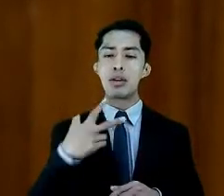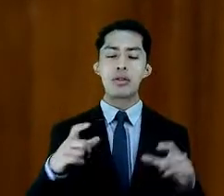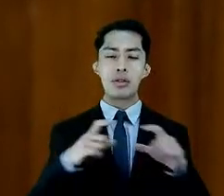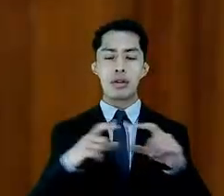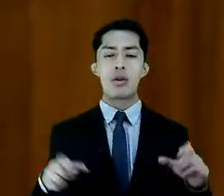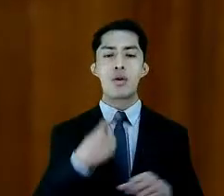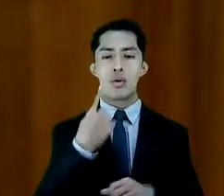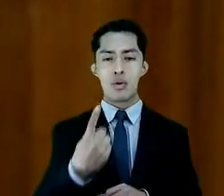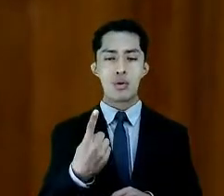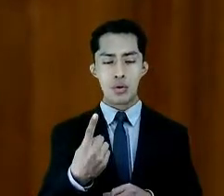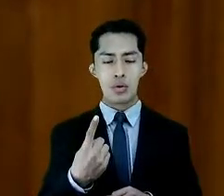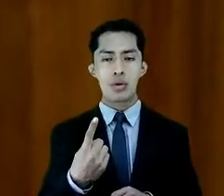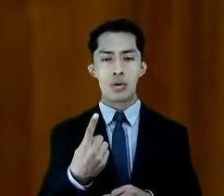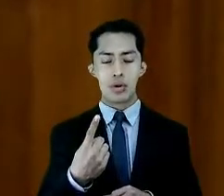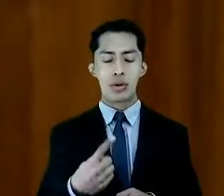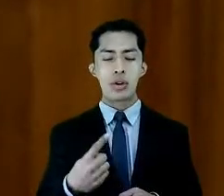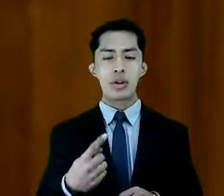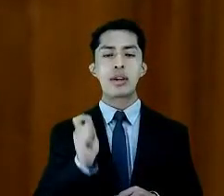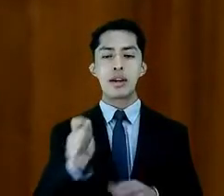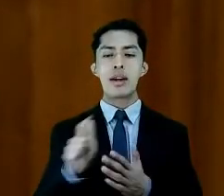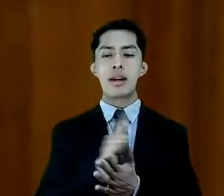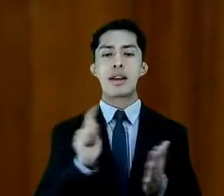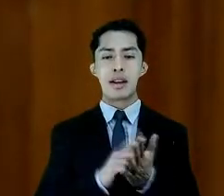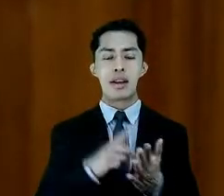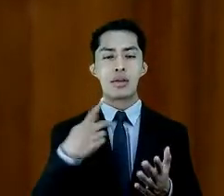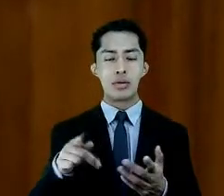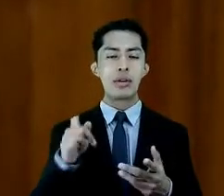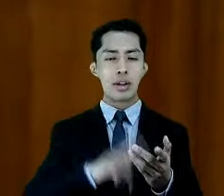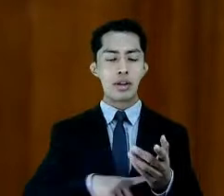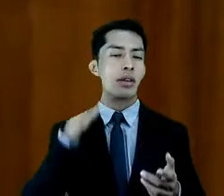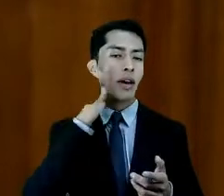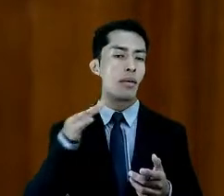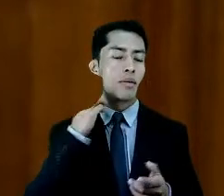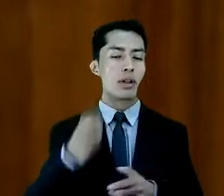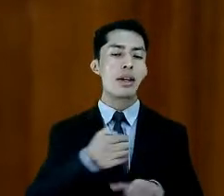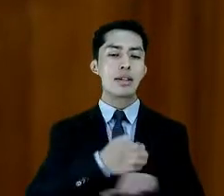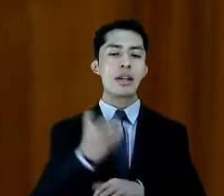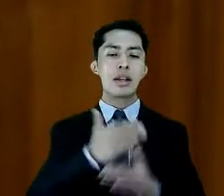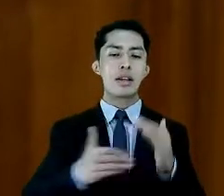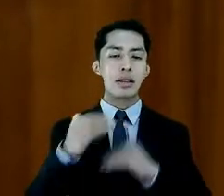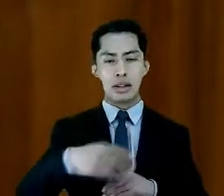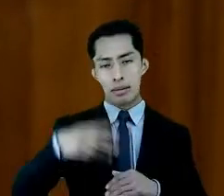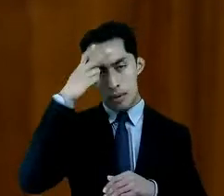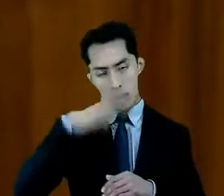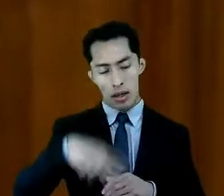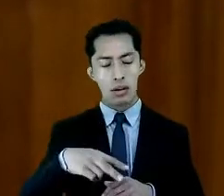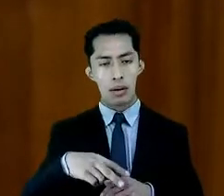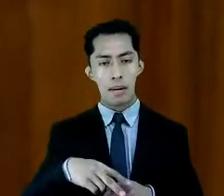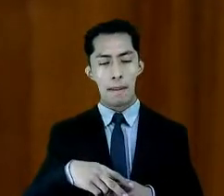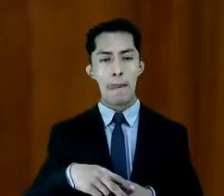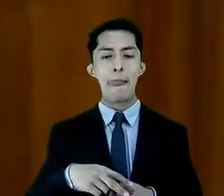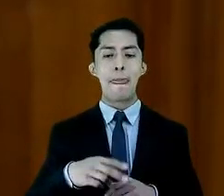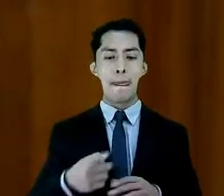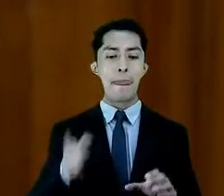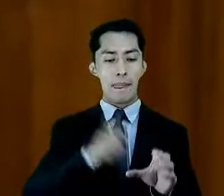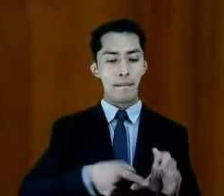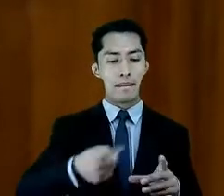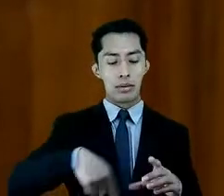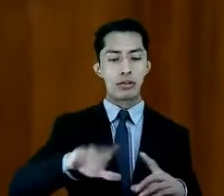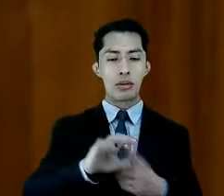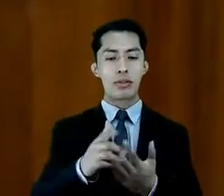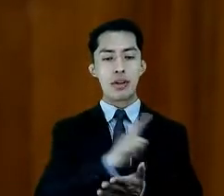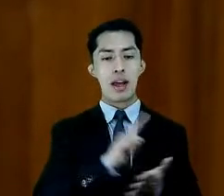fracción 1 de la Ley Orgánica del Poder Legislativo del Estado Libre y Soberano de México. Quienes integramos las